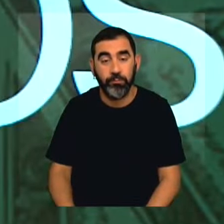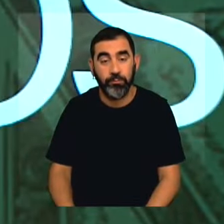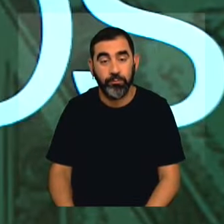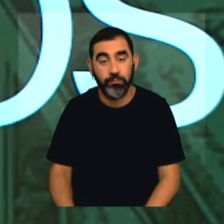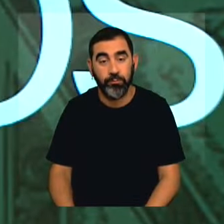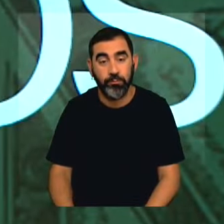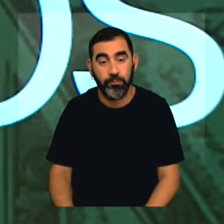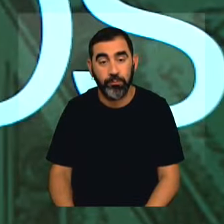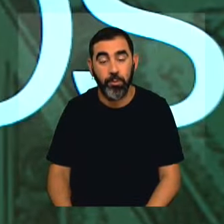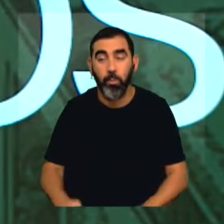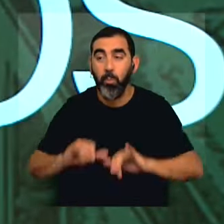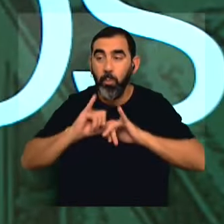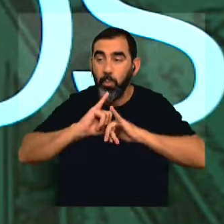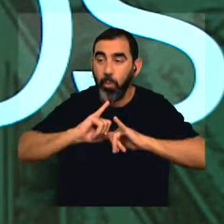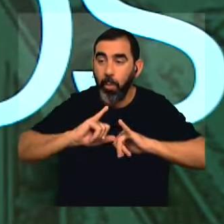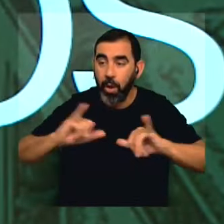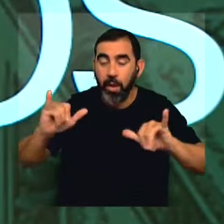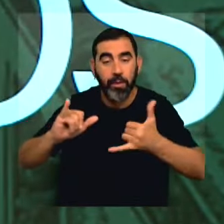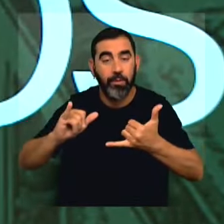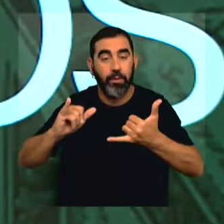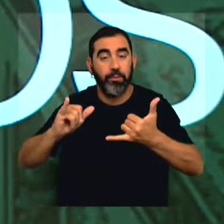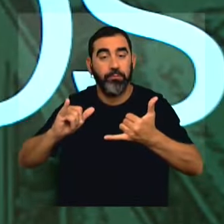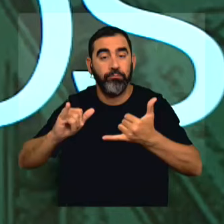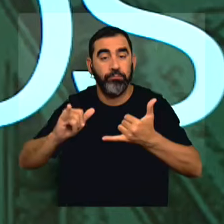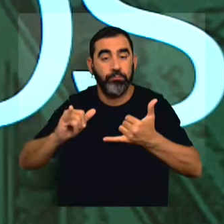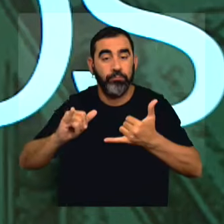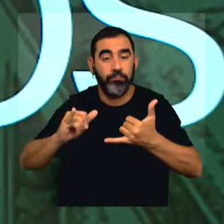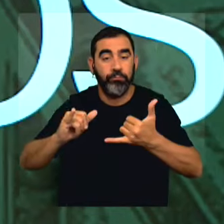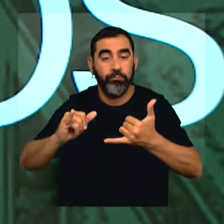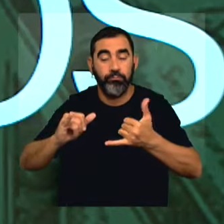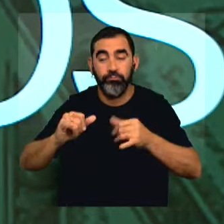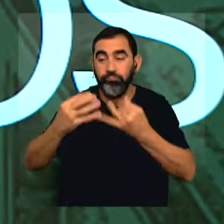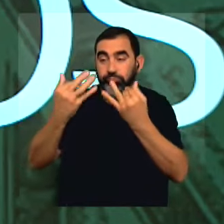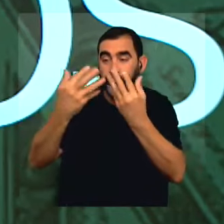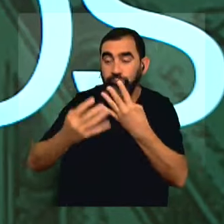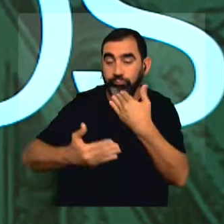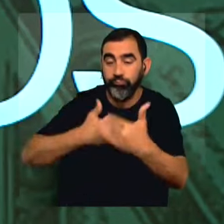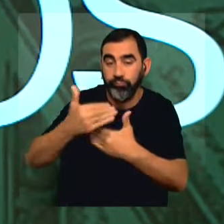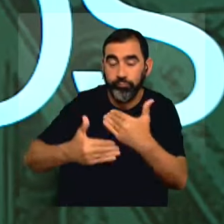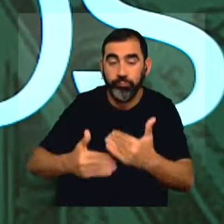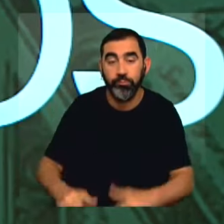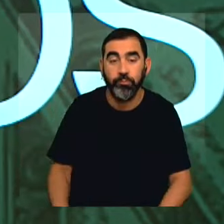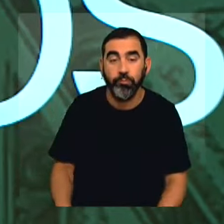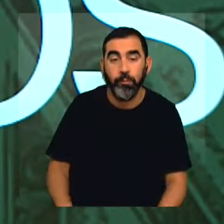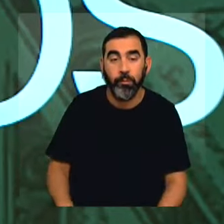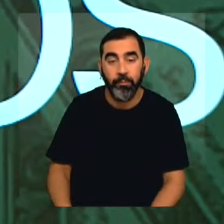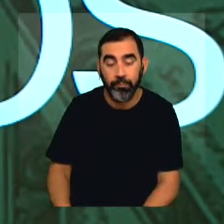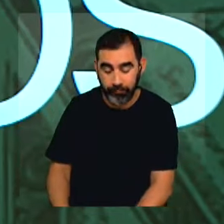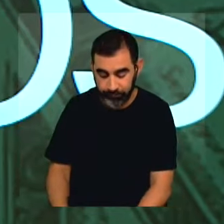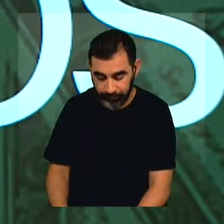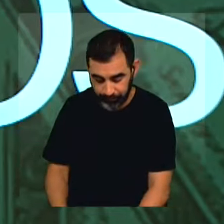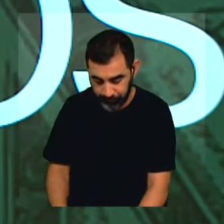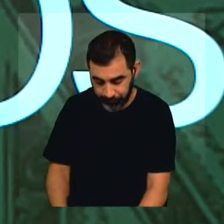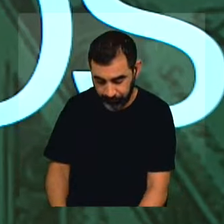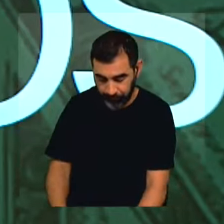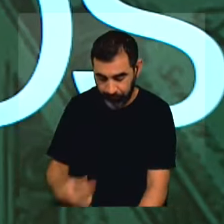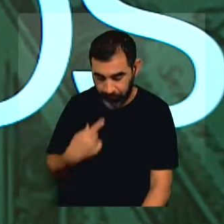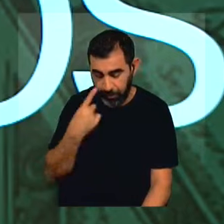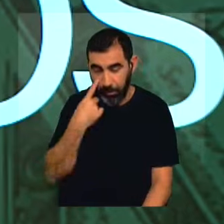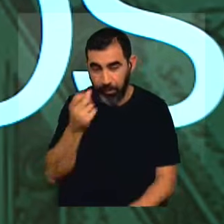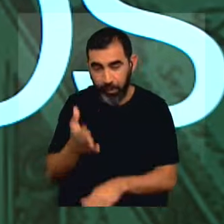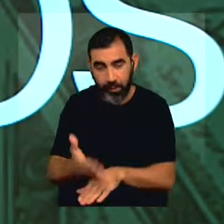este en propaganda en en en mantener a los aparatos partidarios eh él dijo que prevenir el lavado y transparentar